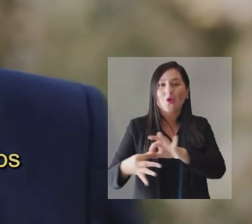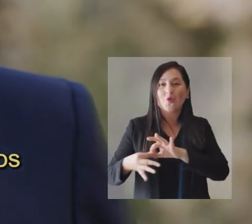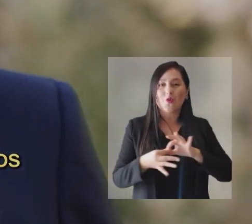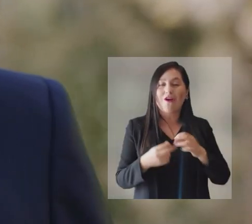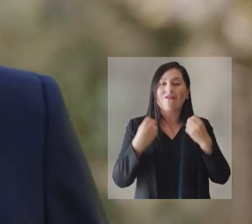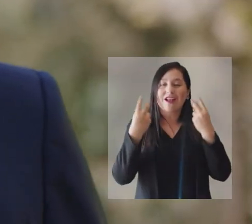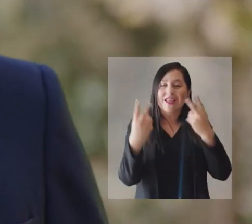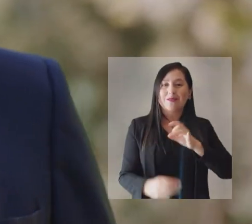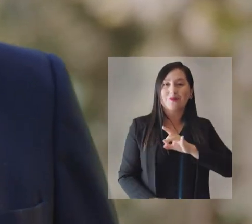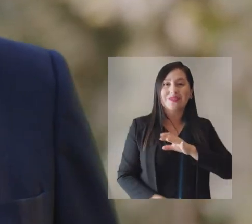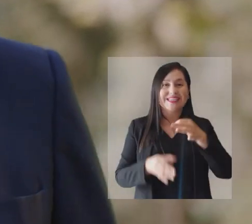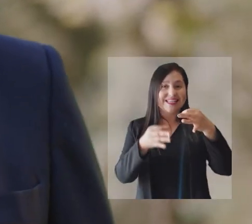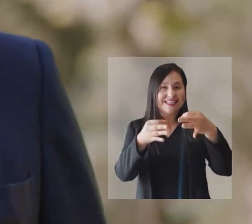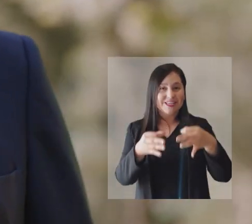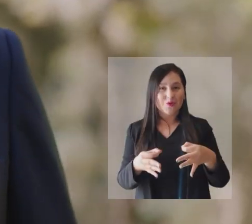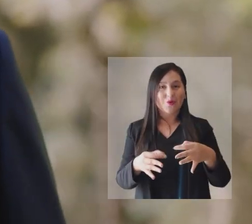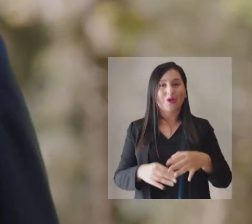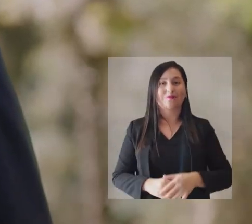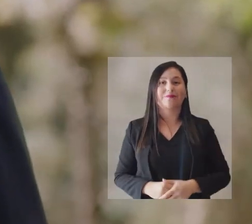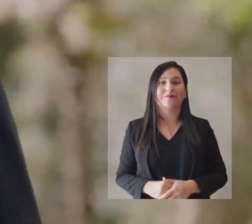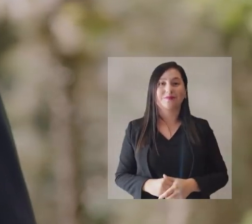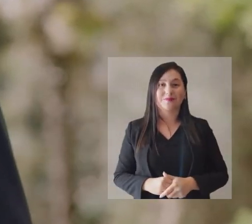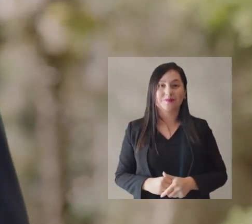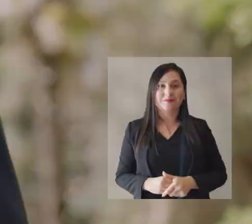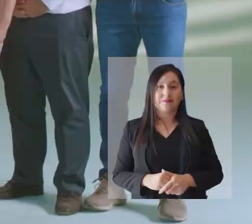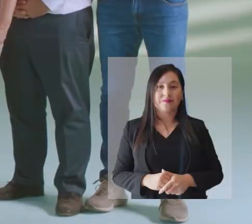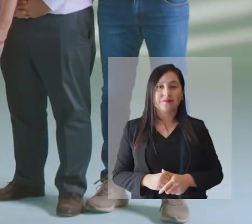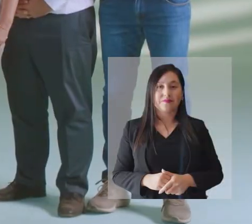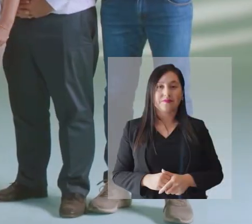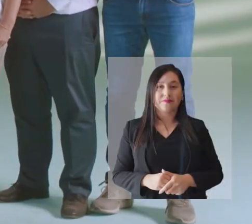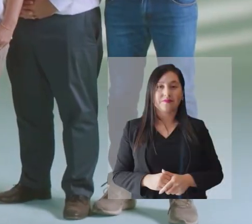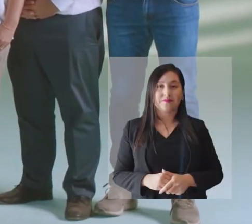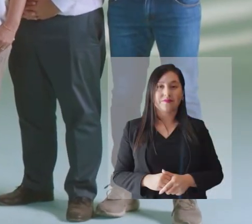y lo que nos une valientes por un chile seguro